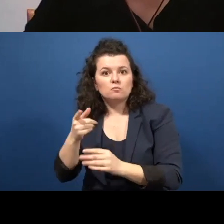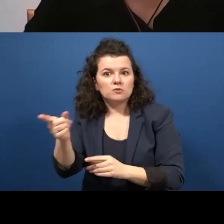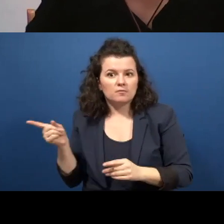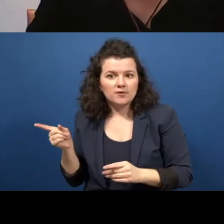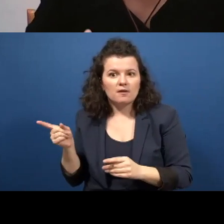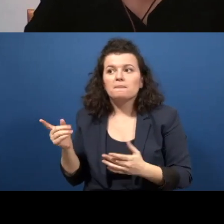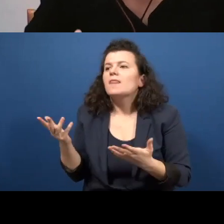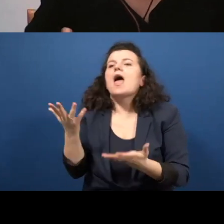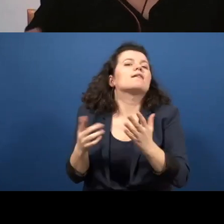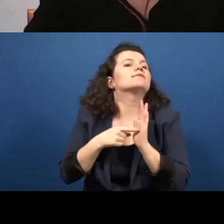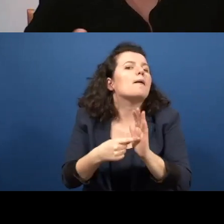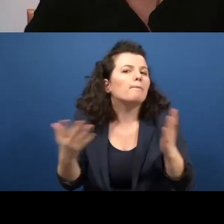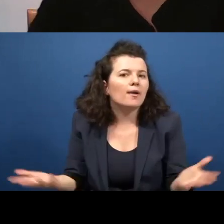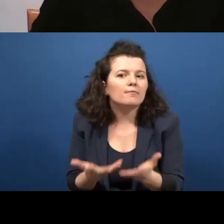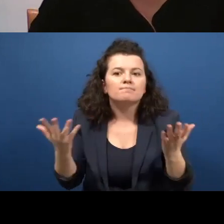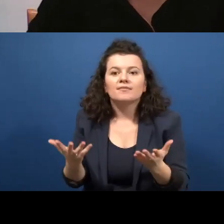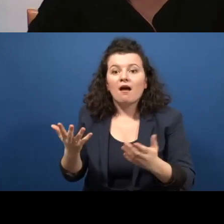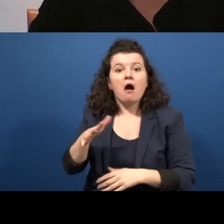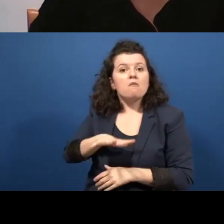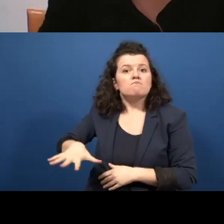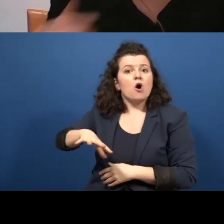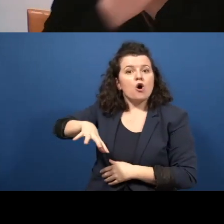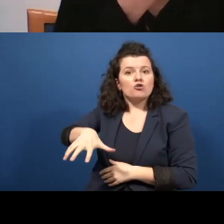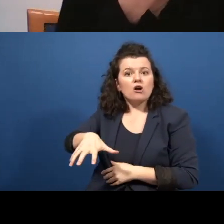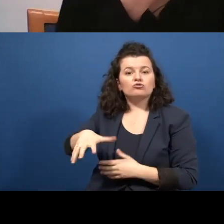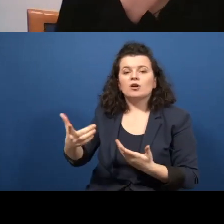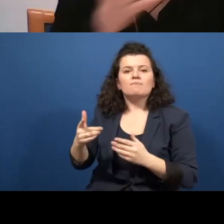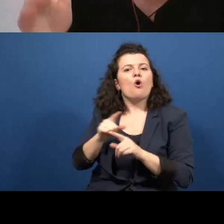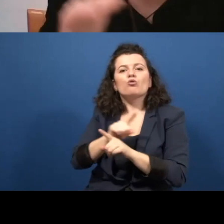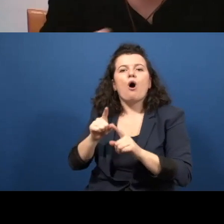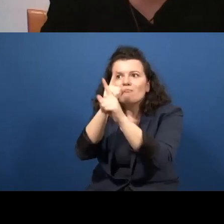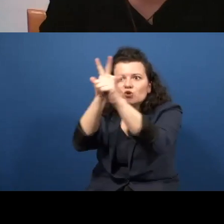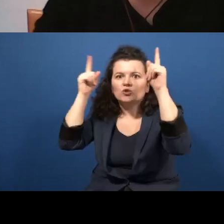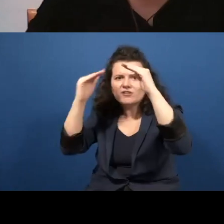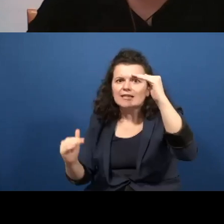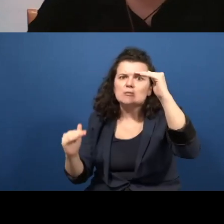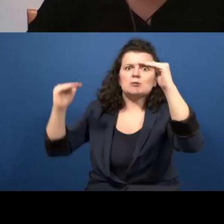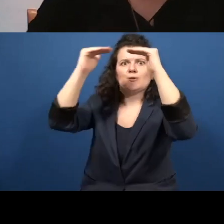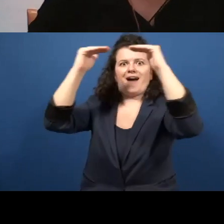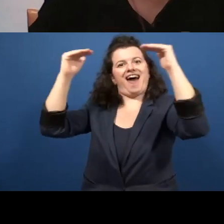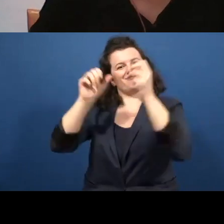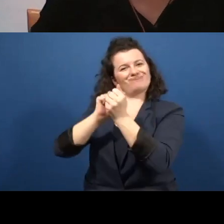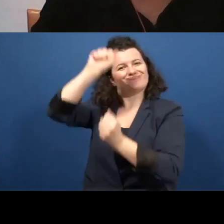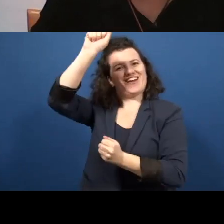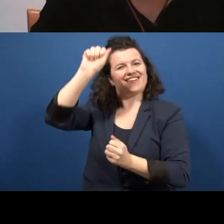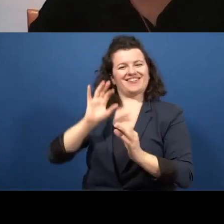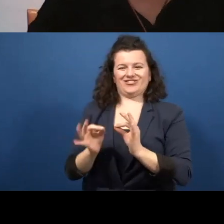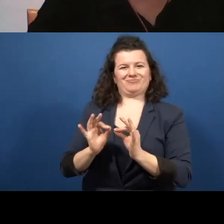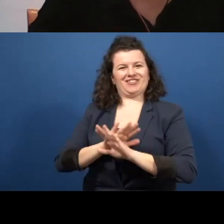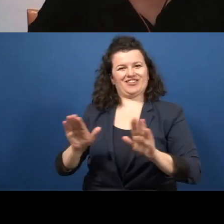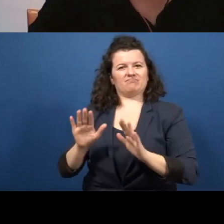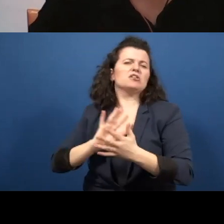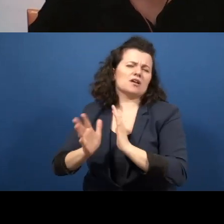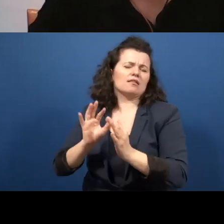puede ayudar a aquellos intérpretes que trabajan en donde la lengua de signos es de alguna